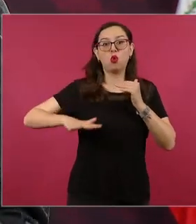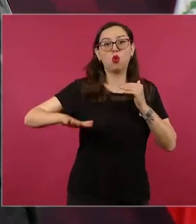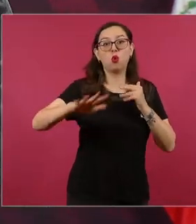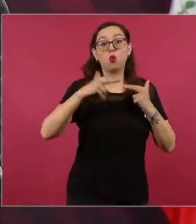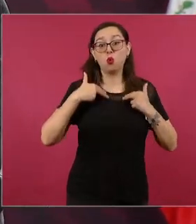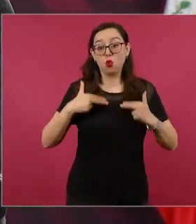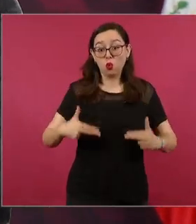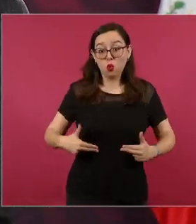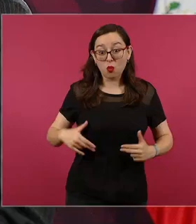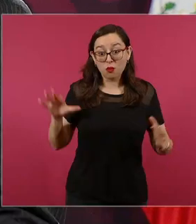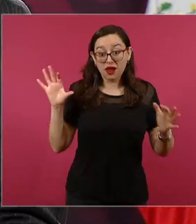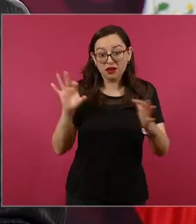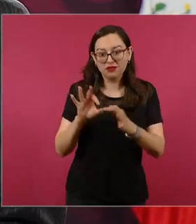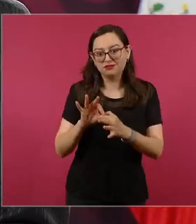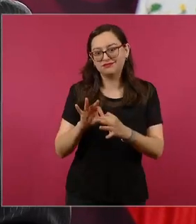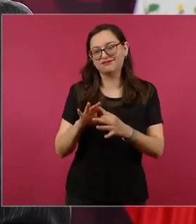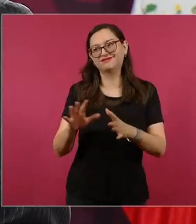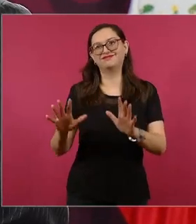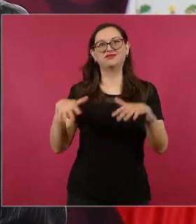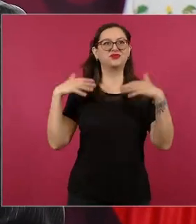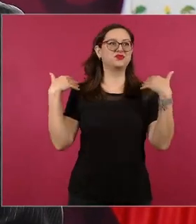humanistas, y eso es Claudia.